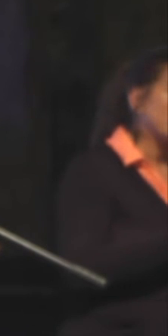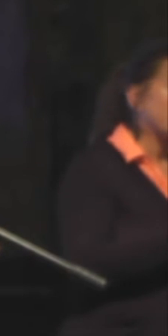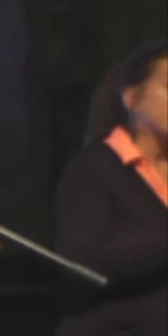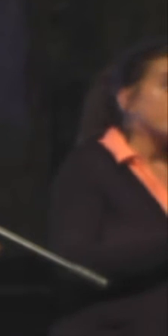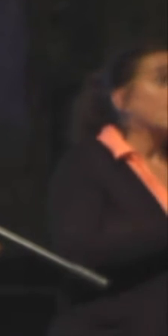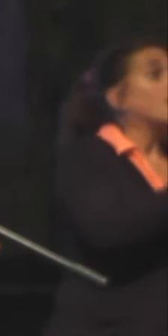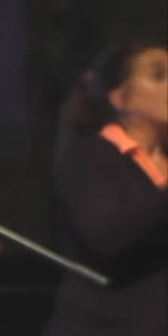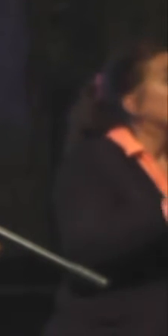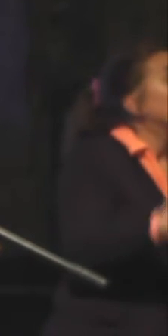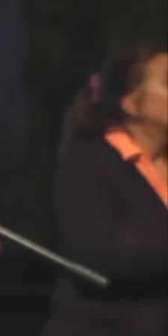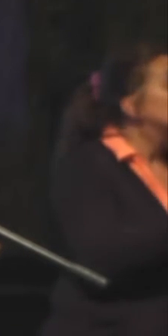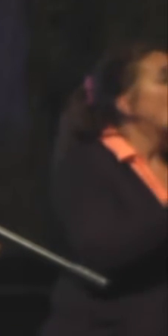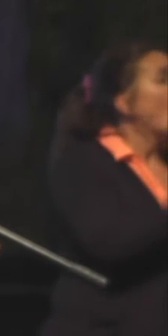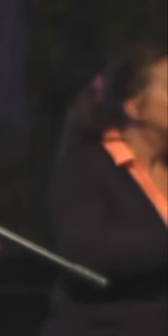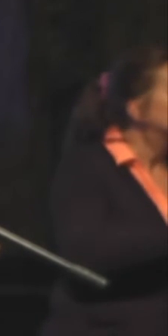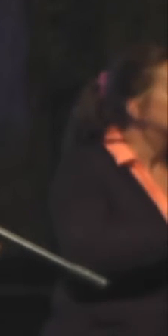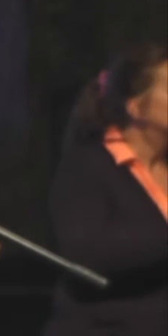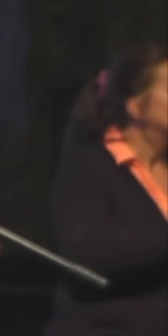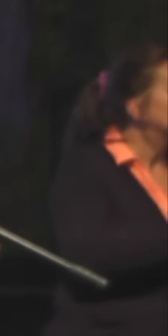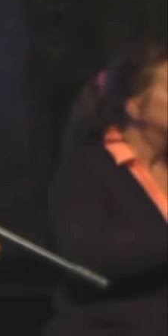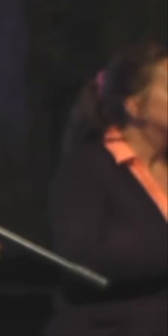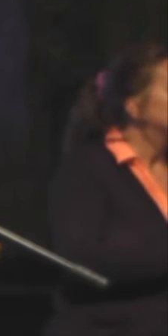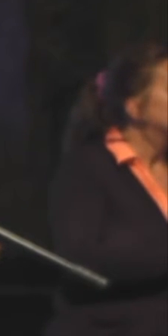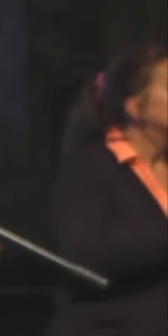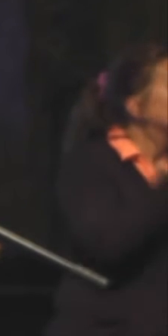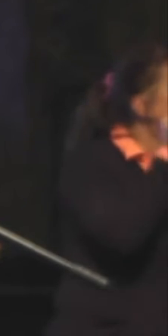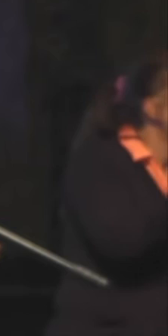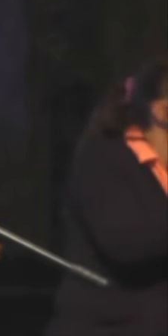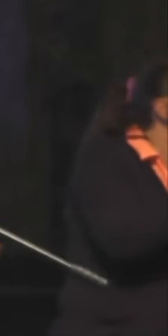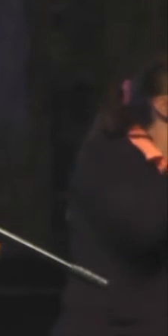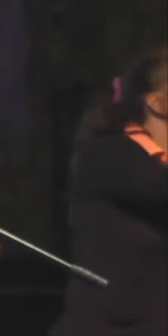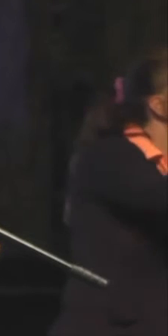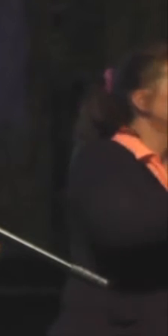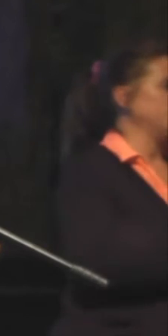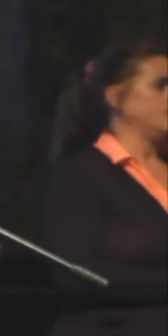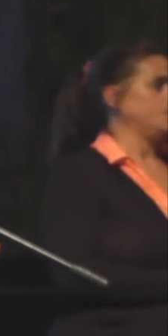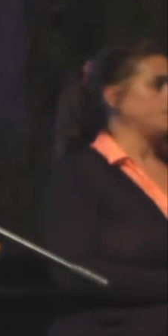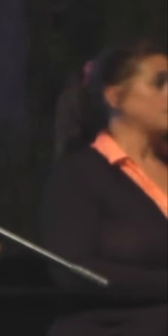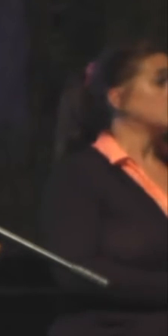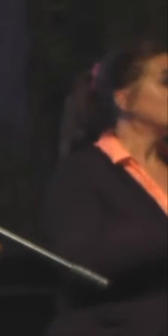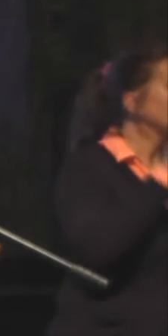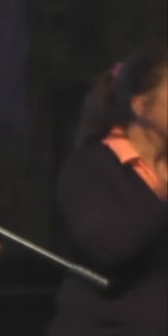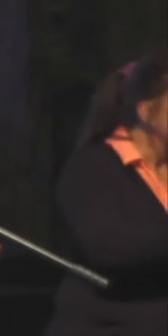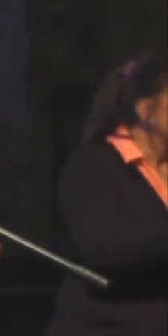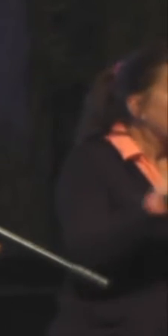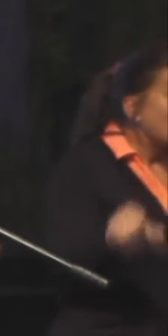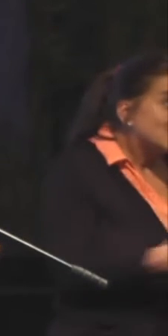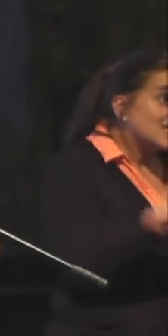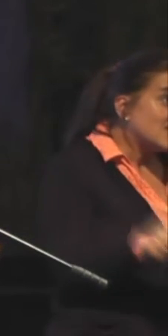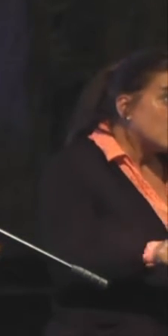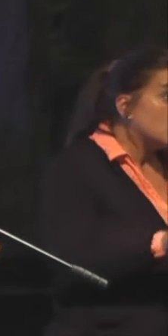qué hubiera hecho wilson hoy y que haría mañana y ahí es donde hay que someterse